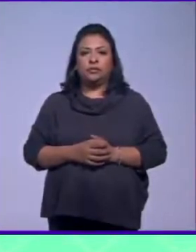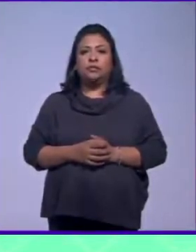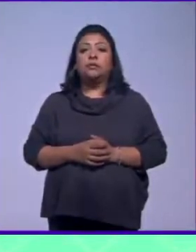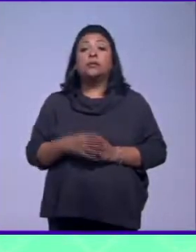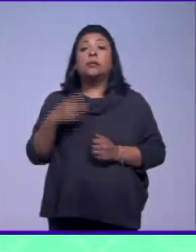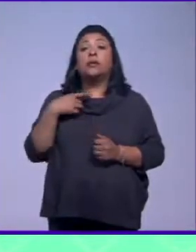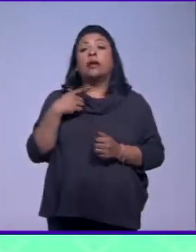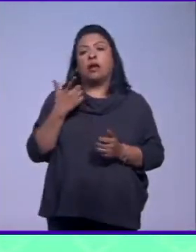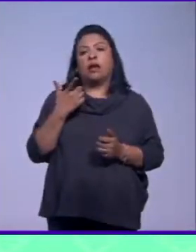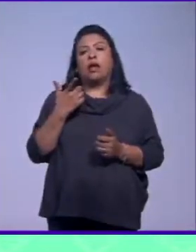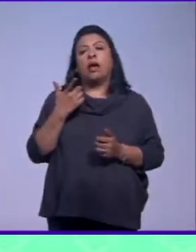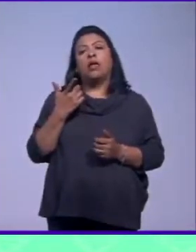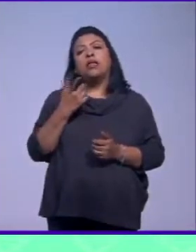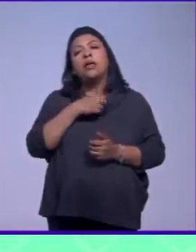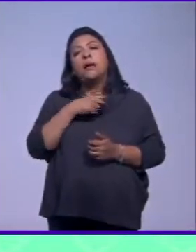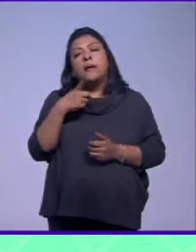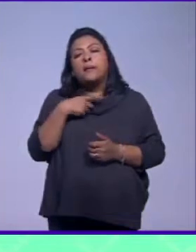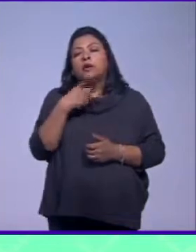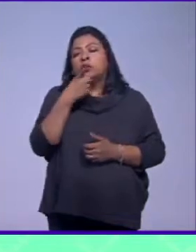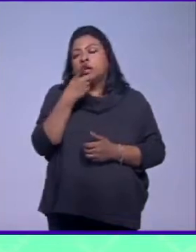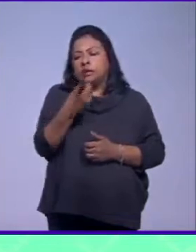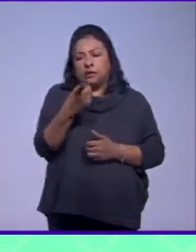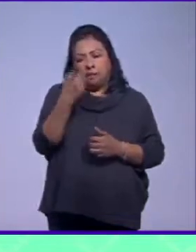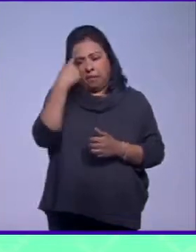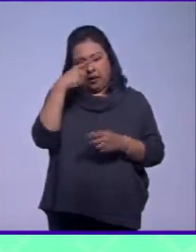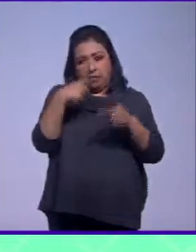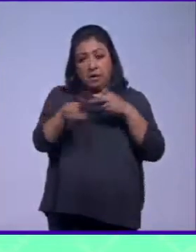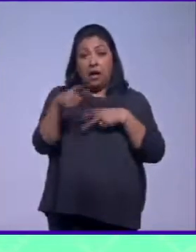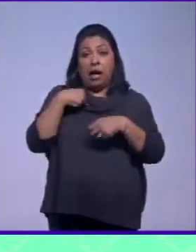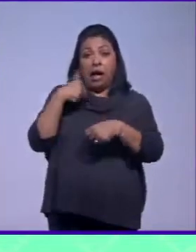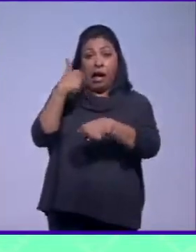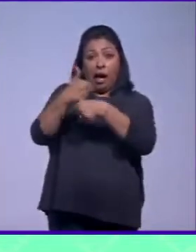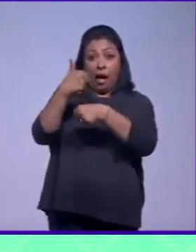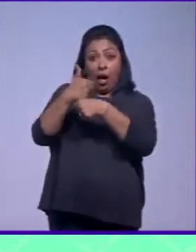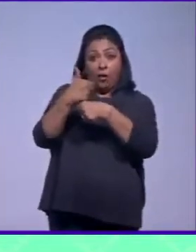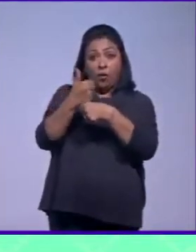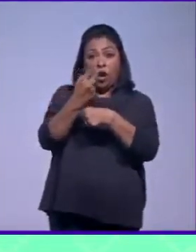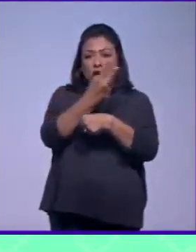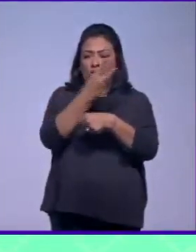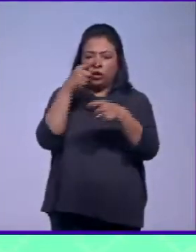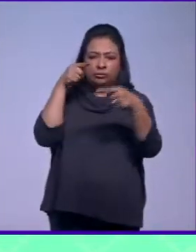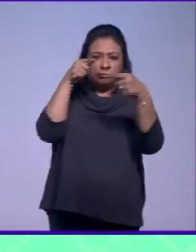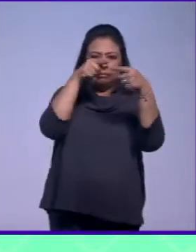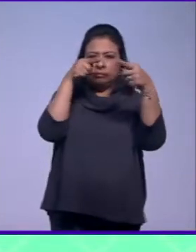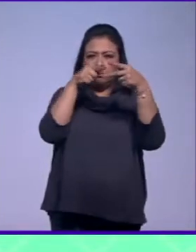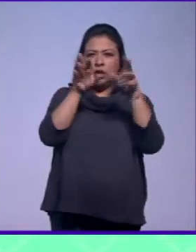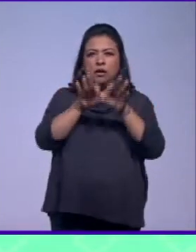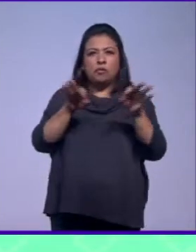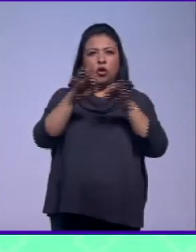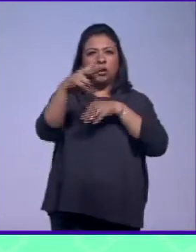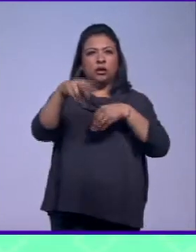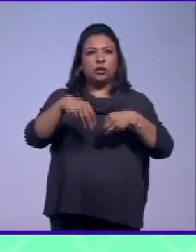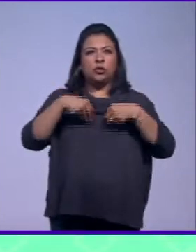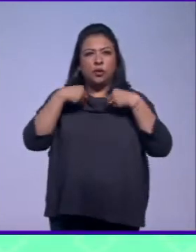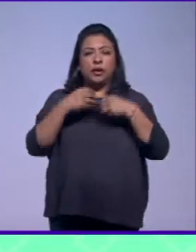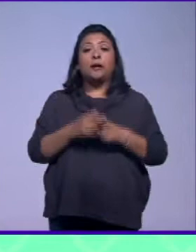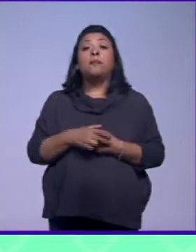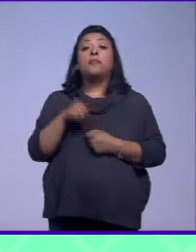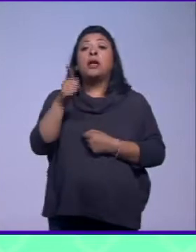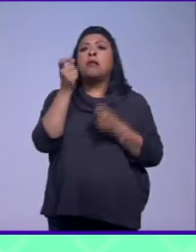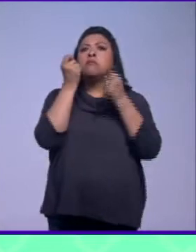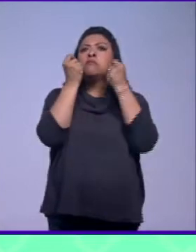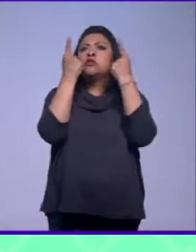inicialmente habría que indicar que el abuelo tuvo dos grandes directrices en su vida el